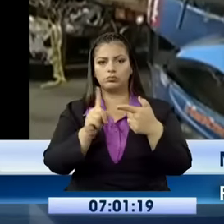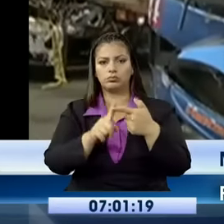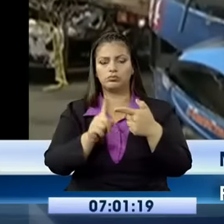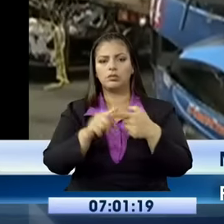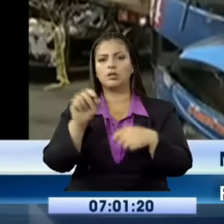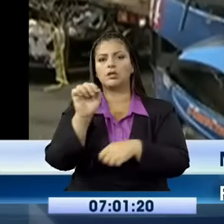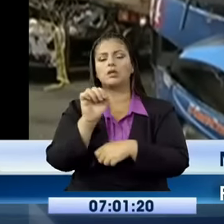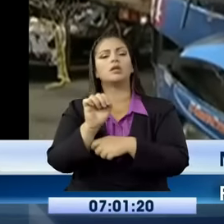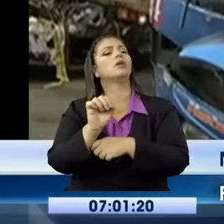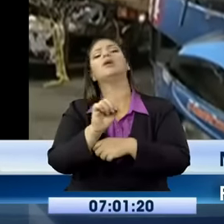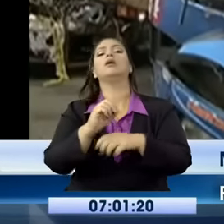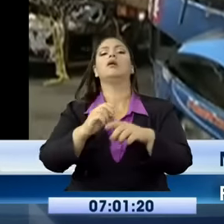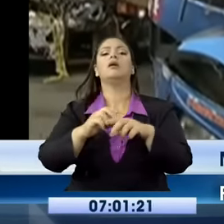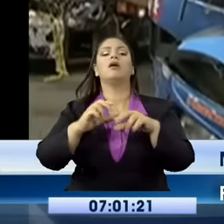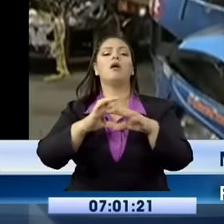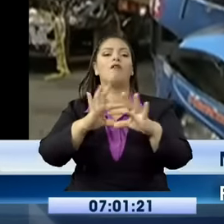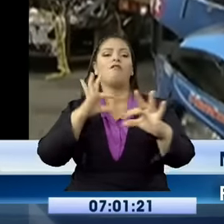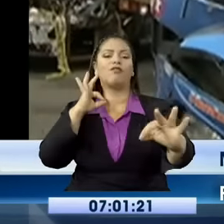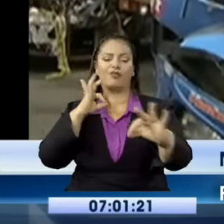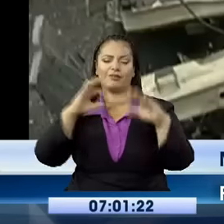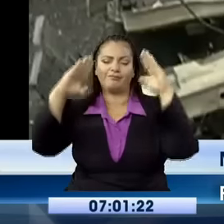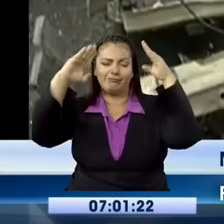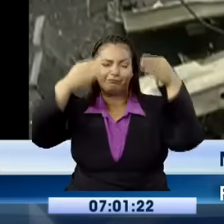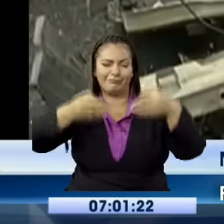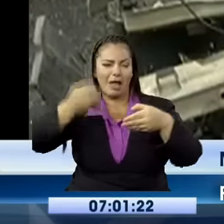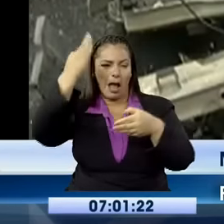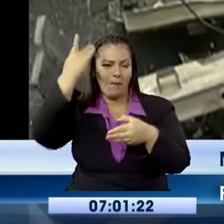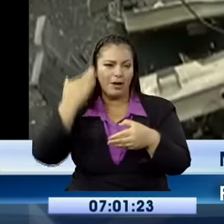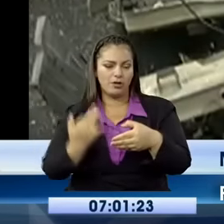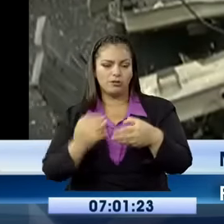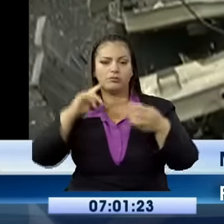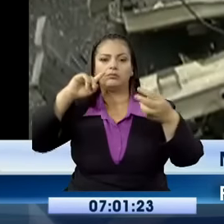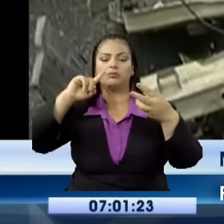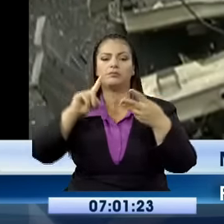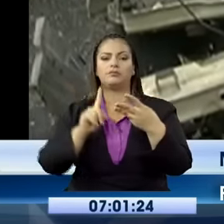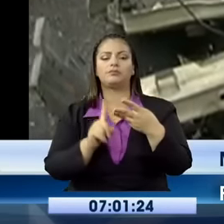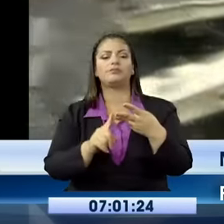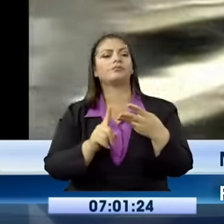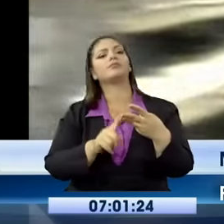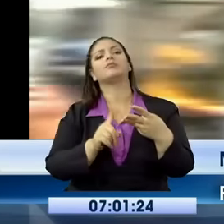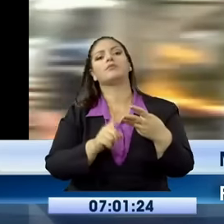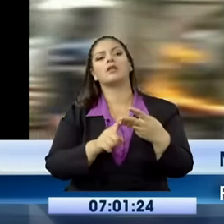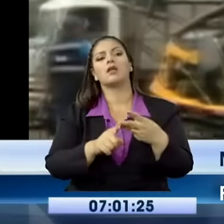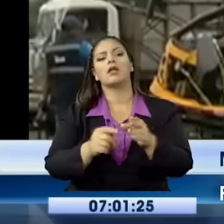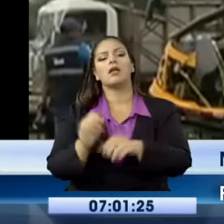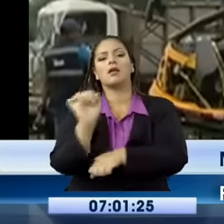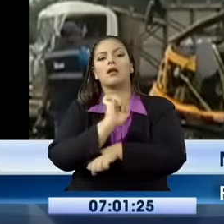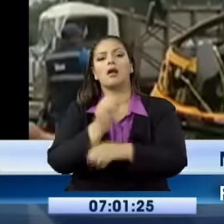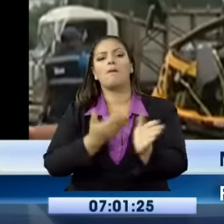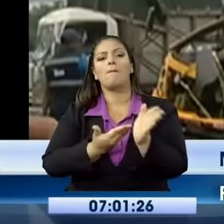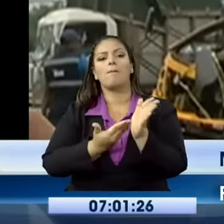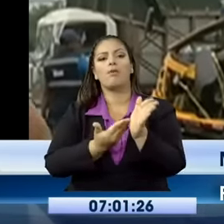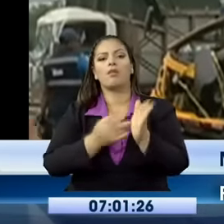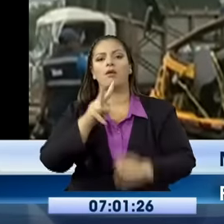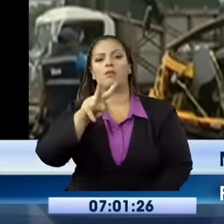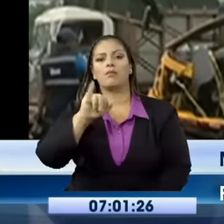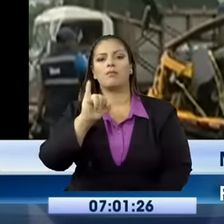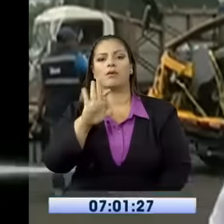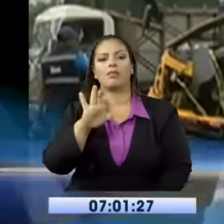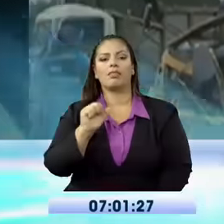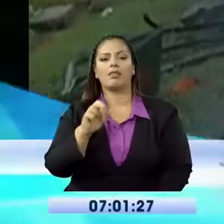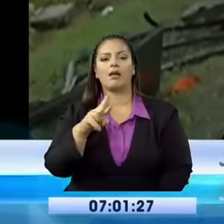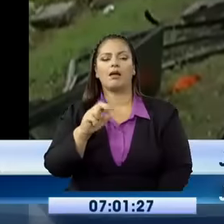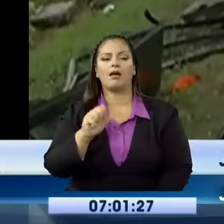carro de la cooperativa ventanas y otro que es un vitara el vitara rebasó invadió